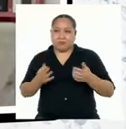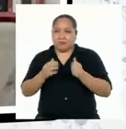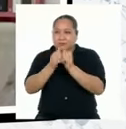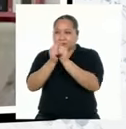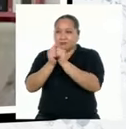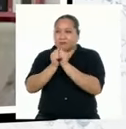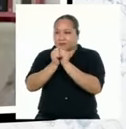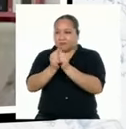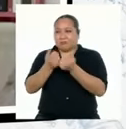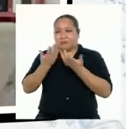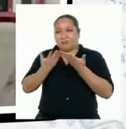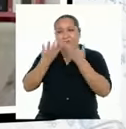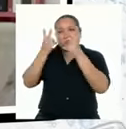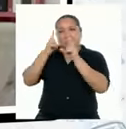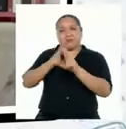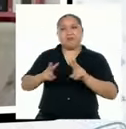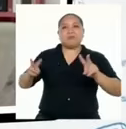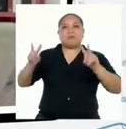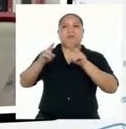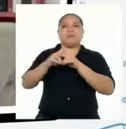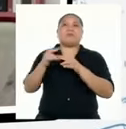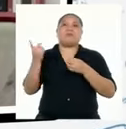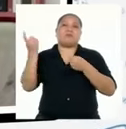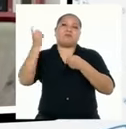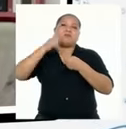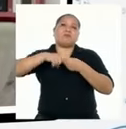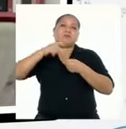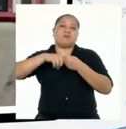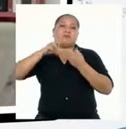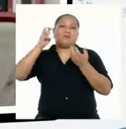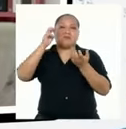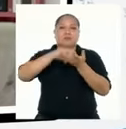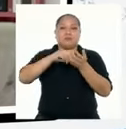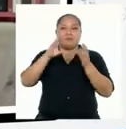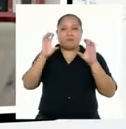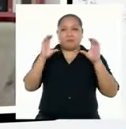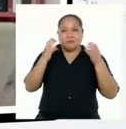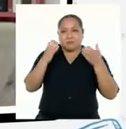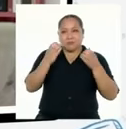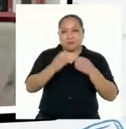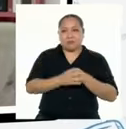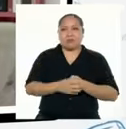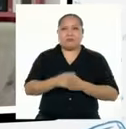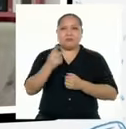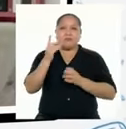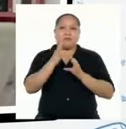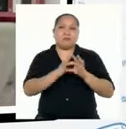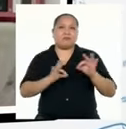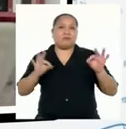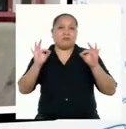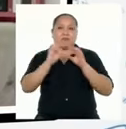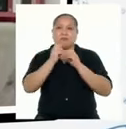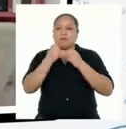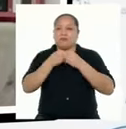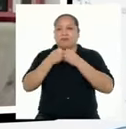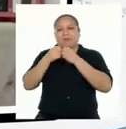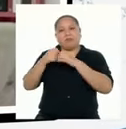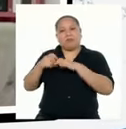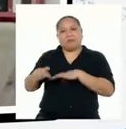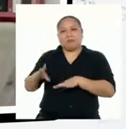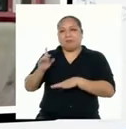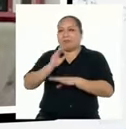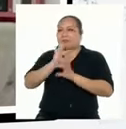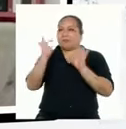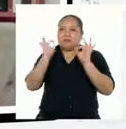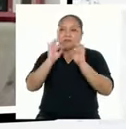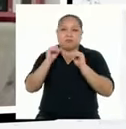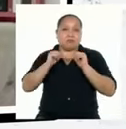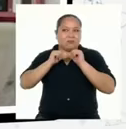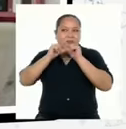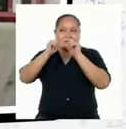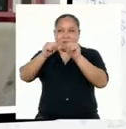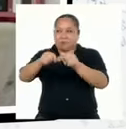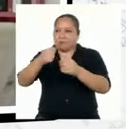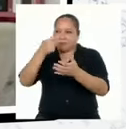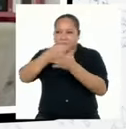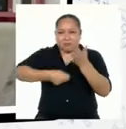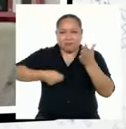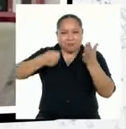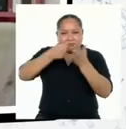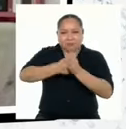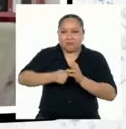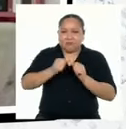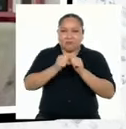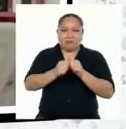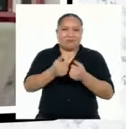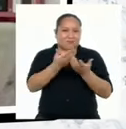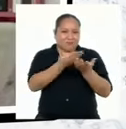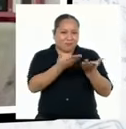ellos. Empezaba a participar más en clase, y lo importante es que nunca me rendí. Nadie se rindió. Y aquí